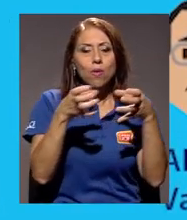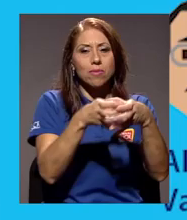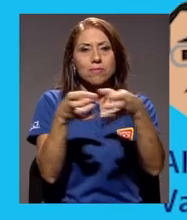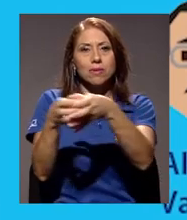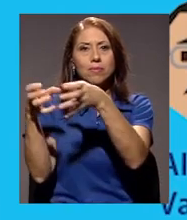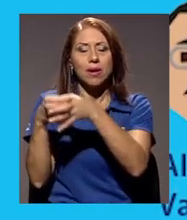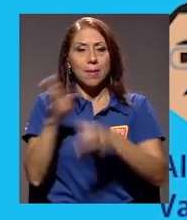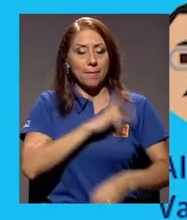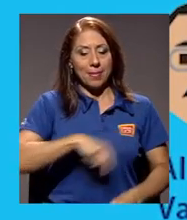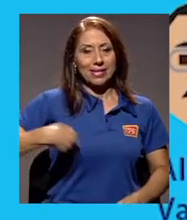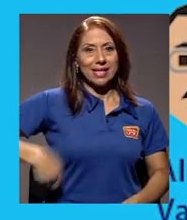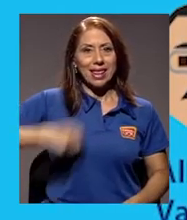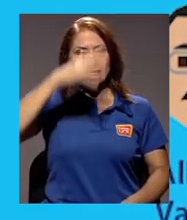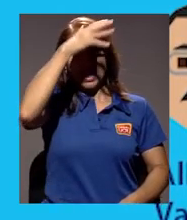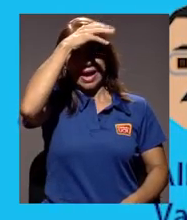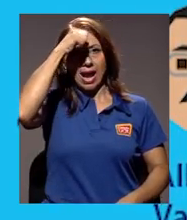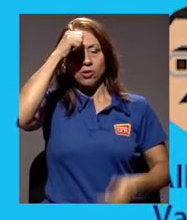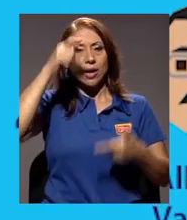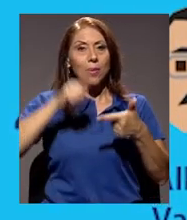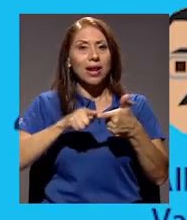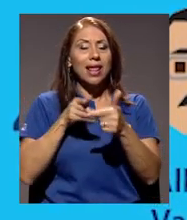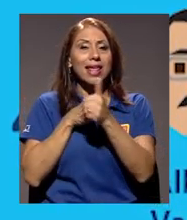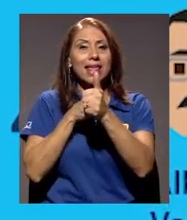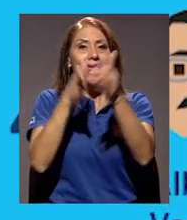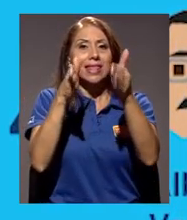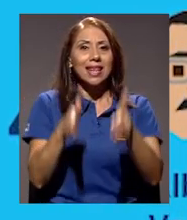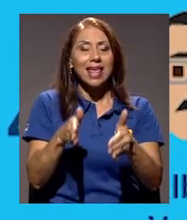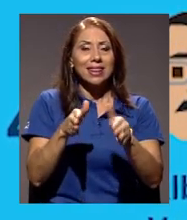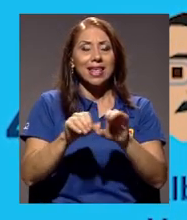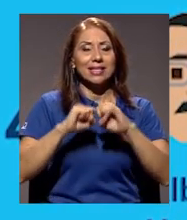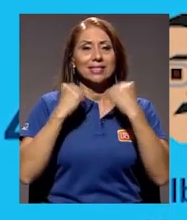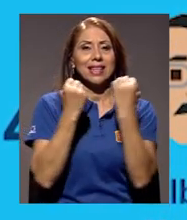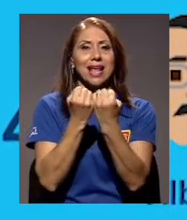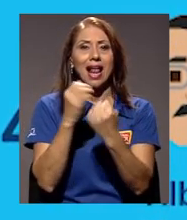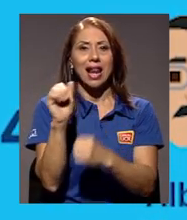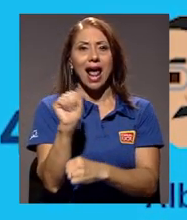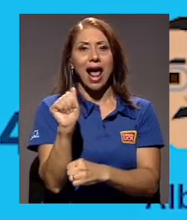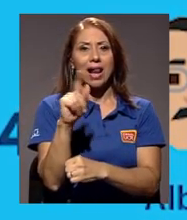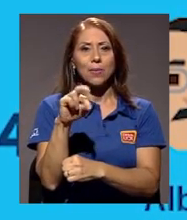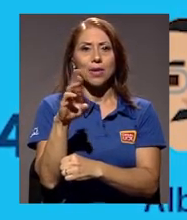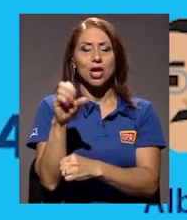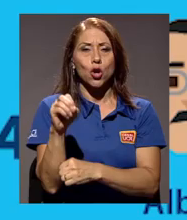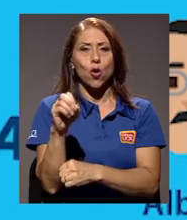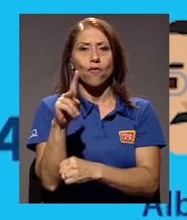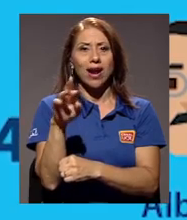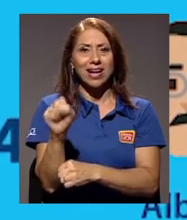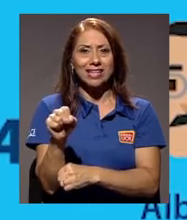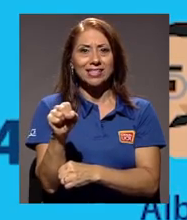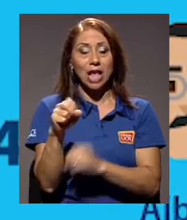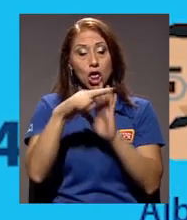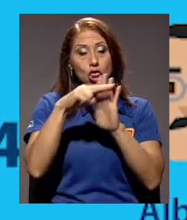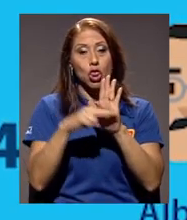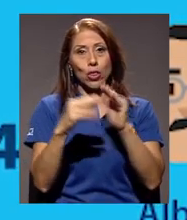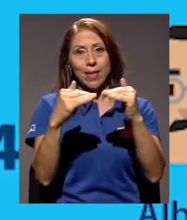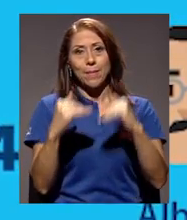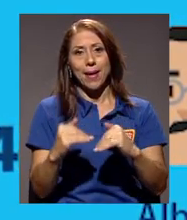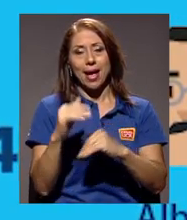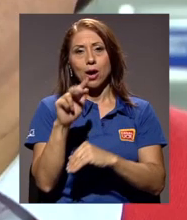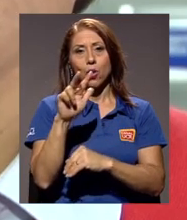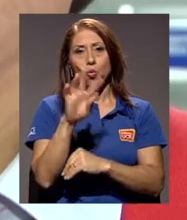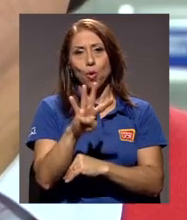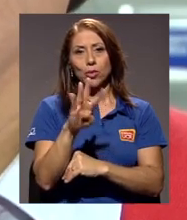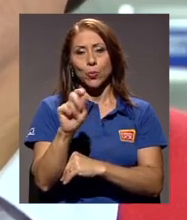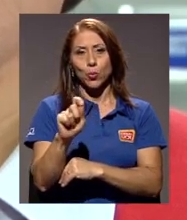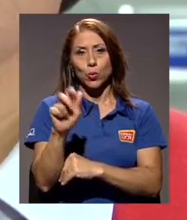El presidente Carlos Alvarado y el dirigente sindical Albino Vargas reciben una calificación muy baja de 4.3.